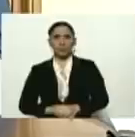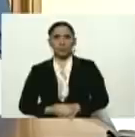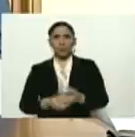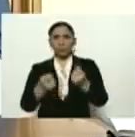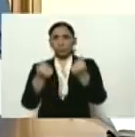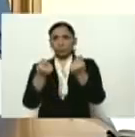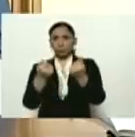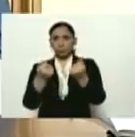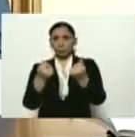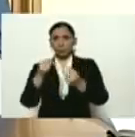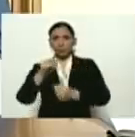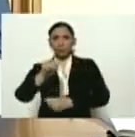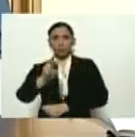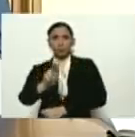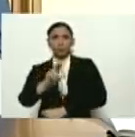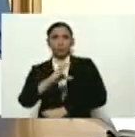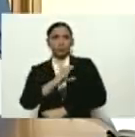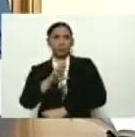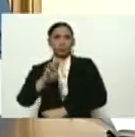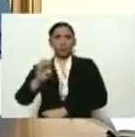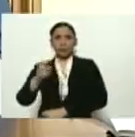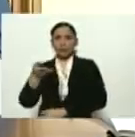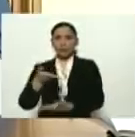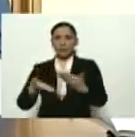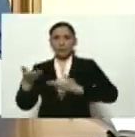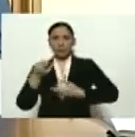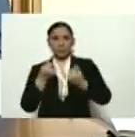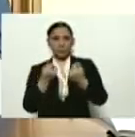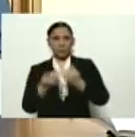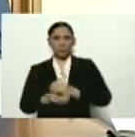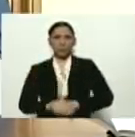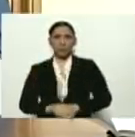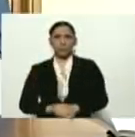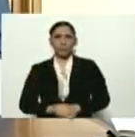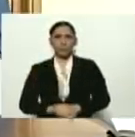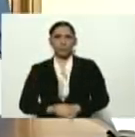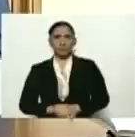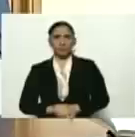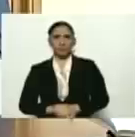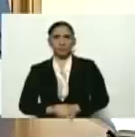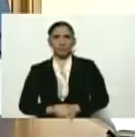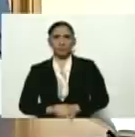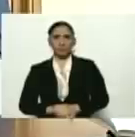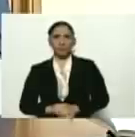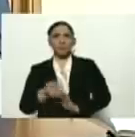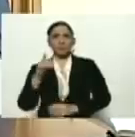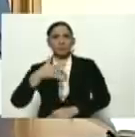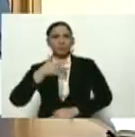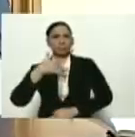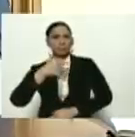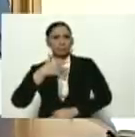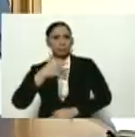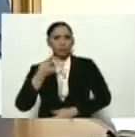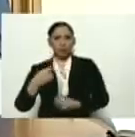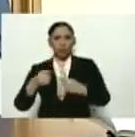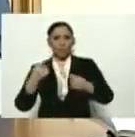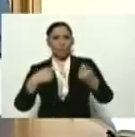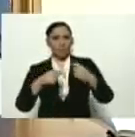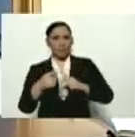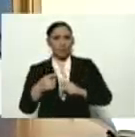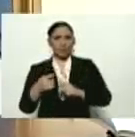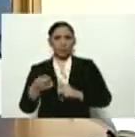moneda, intercambio monetario y estímulo del comercio. Es un